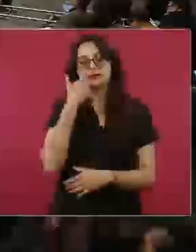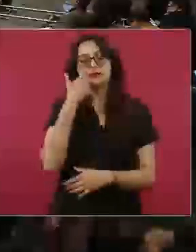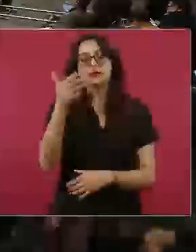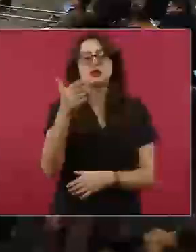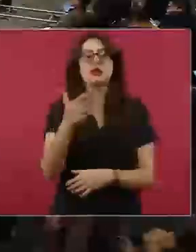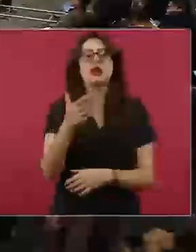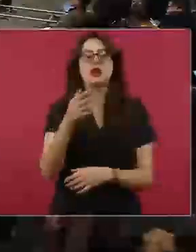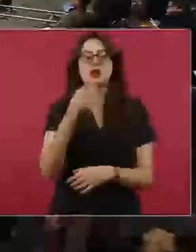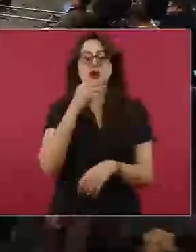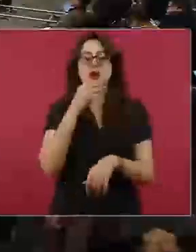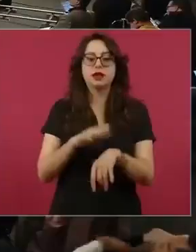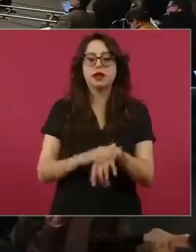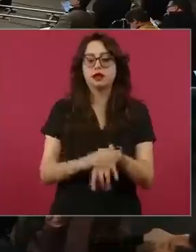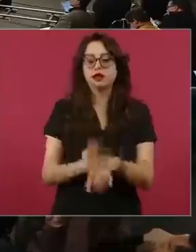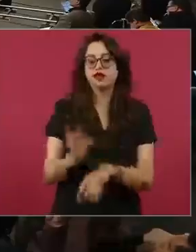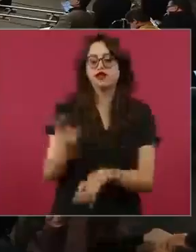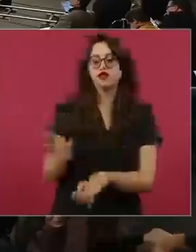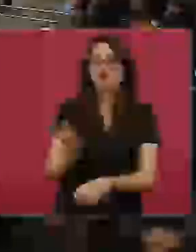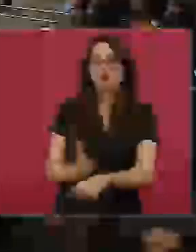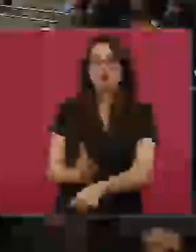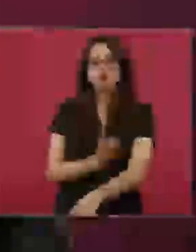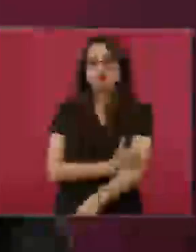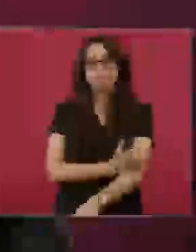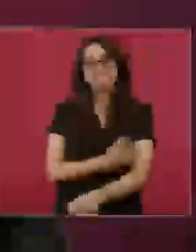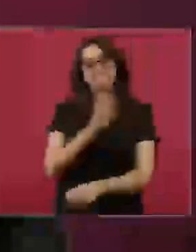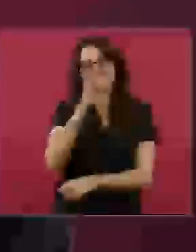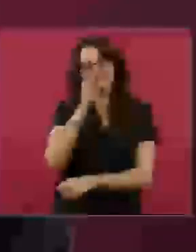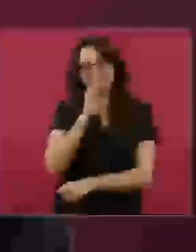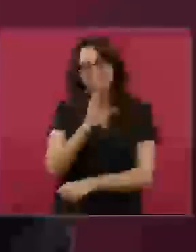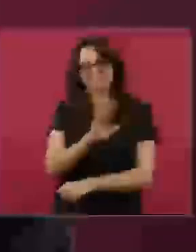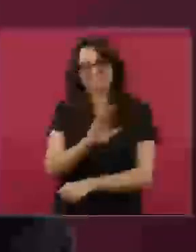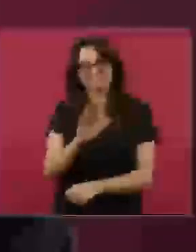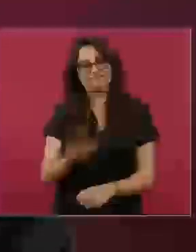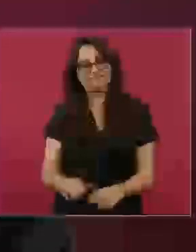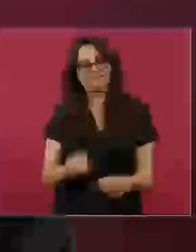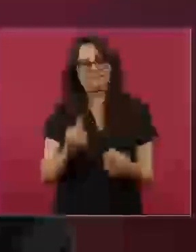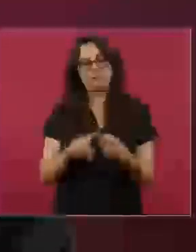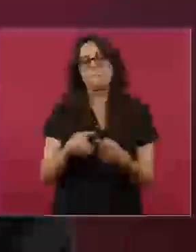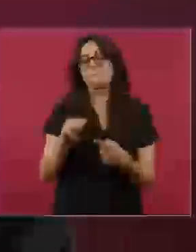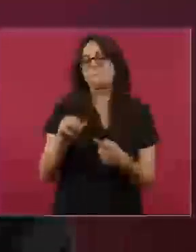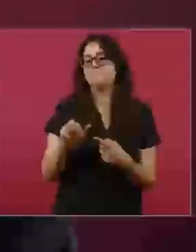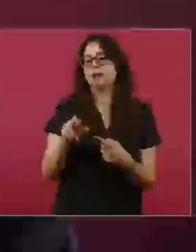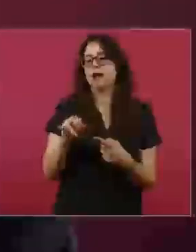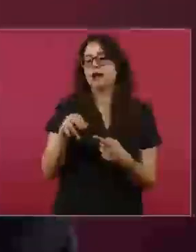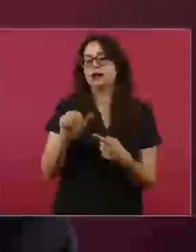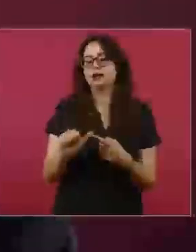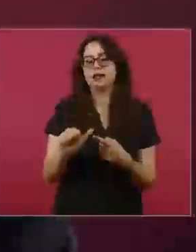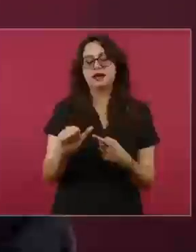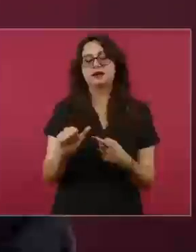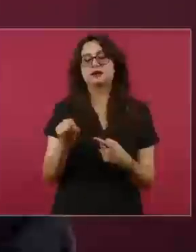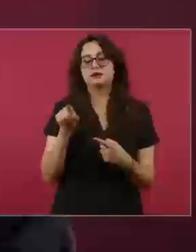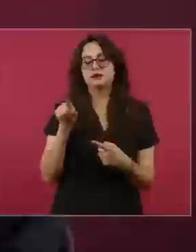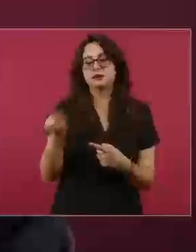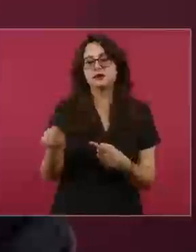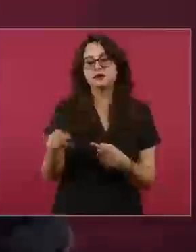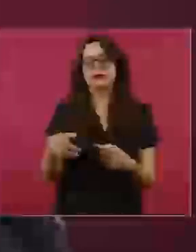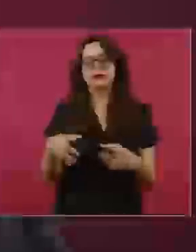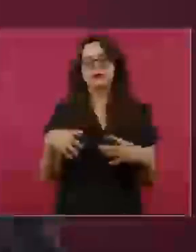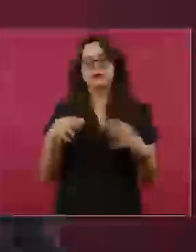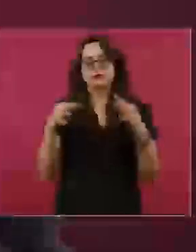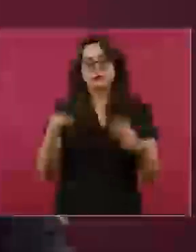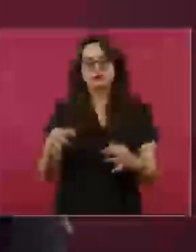que nos adelantaron. Marina Anguiano, etnóloga, egresada de la Escuela Nacional de Antropología e